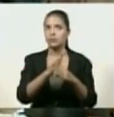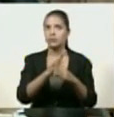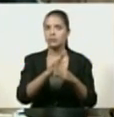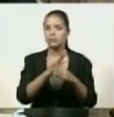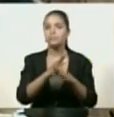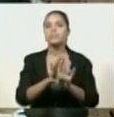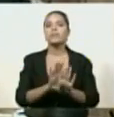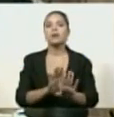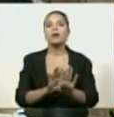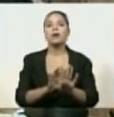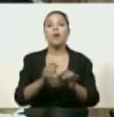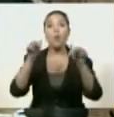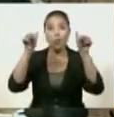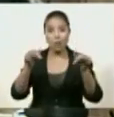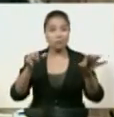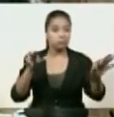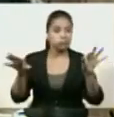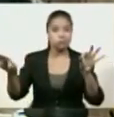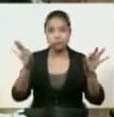acto irrito.